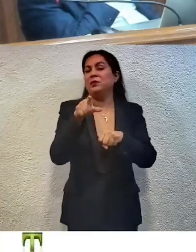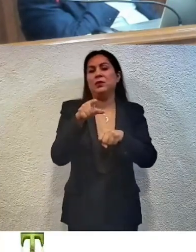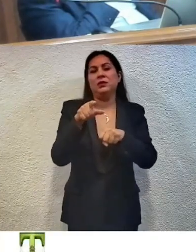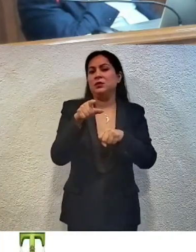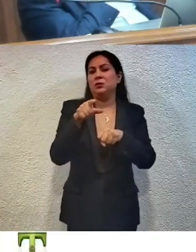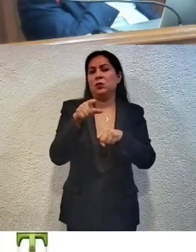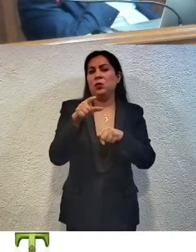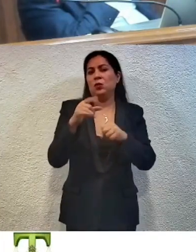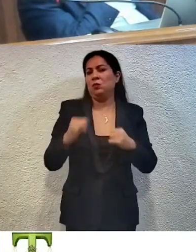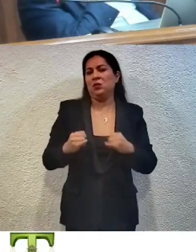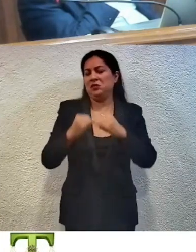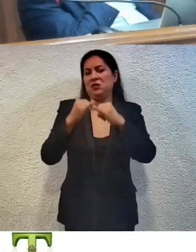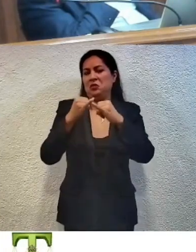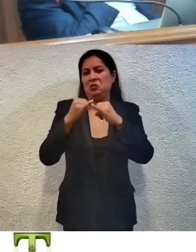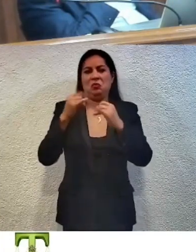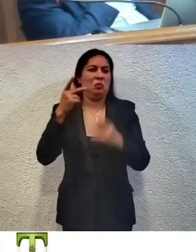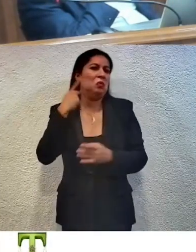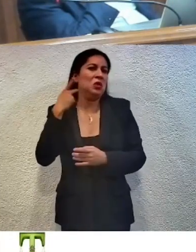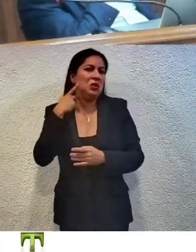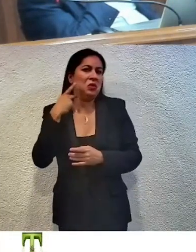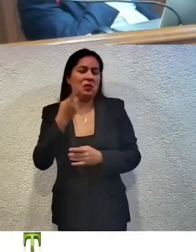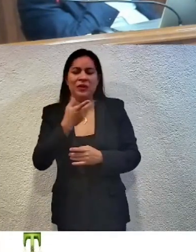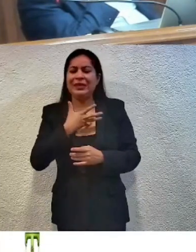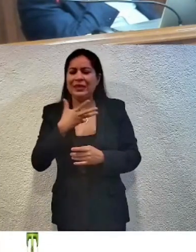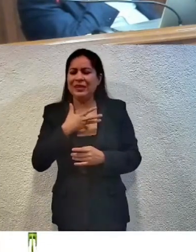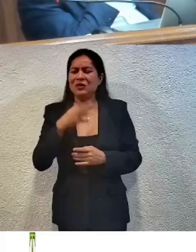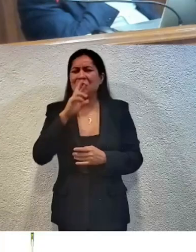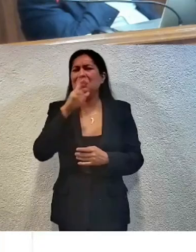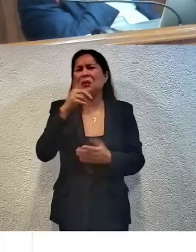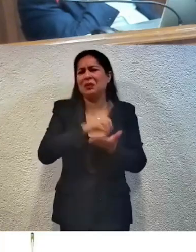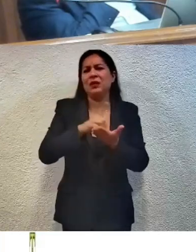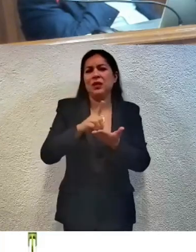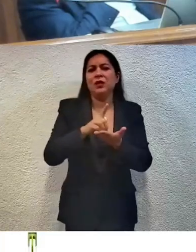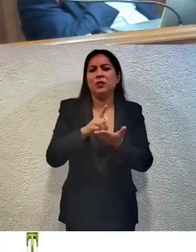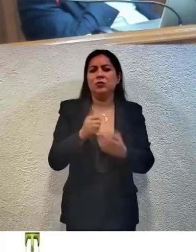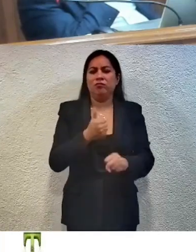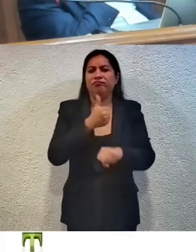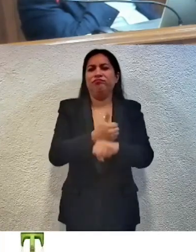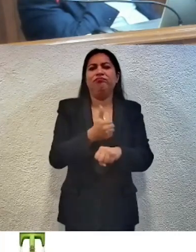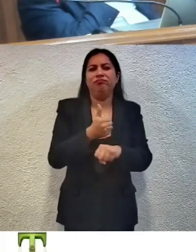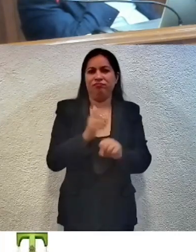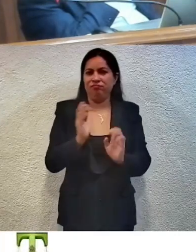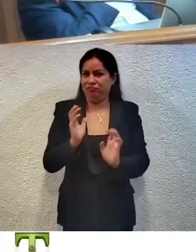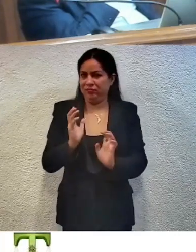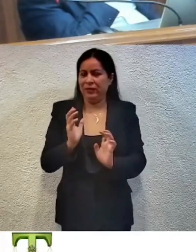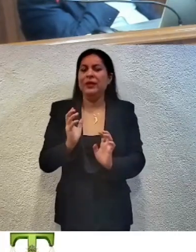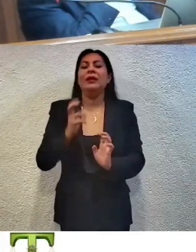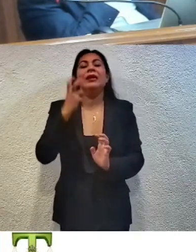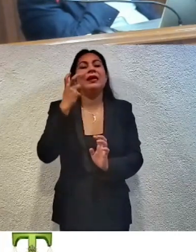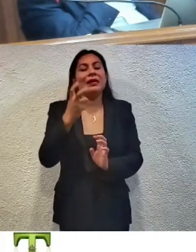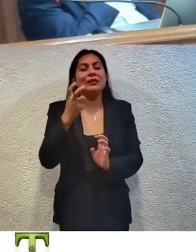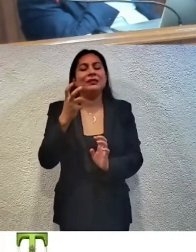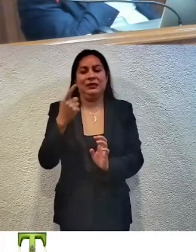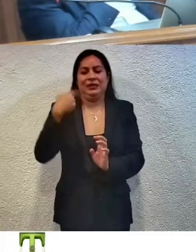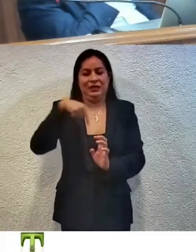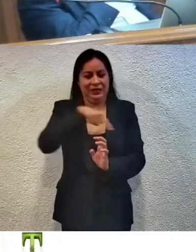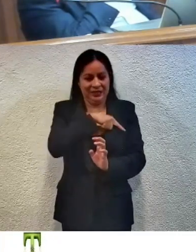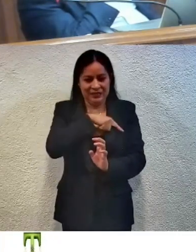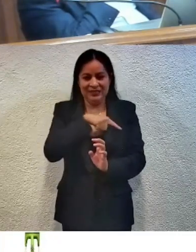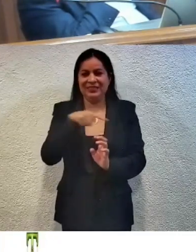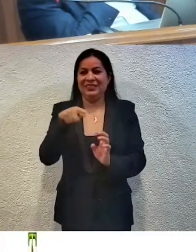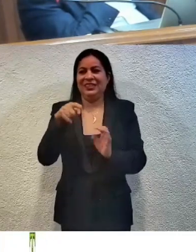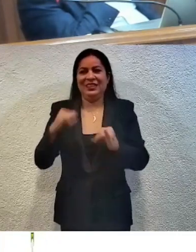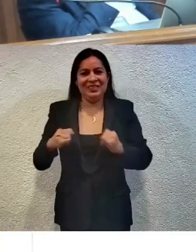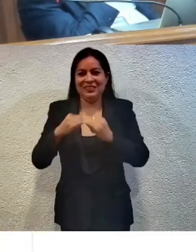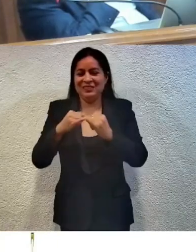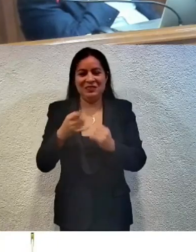instituto político, alegando tener un mejor derecho a ocupar esa posición, cuestión que este órgano jurisdiccional advierte